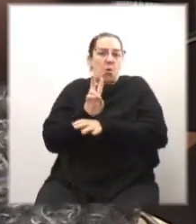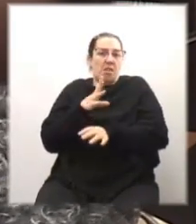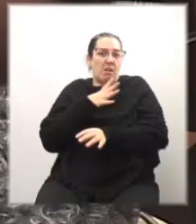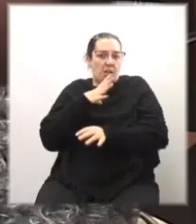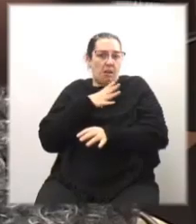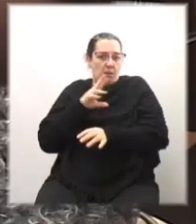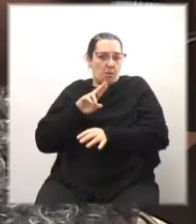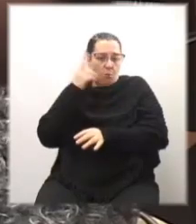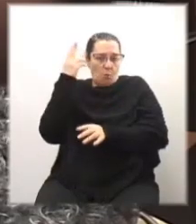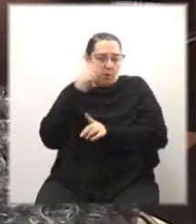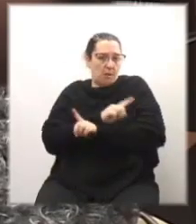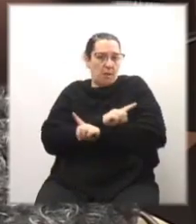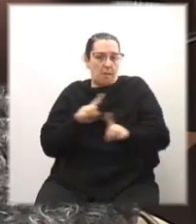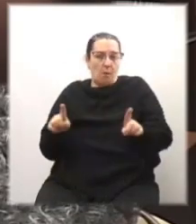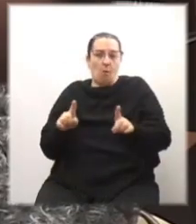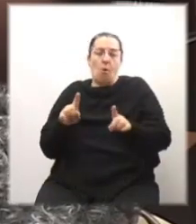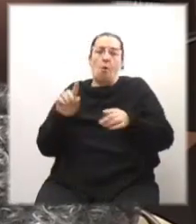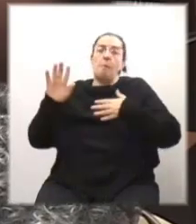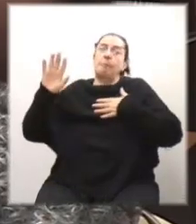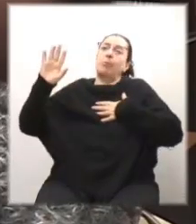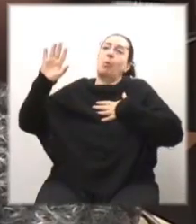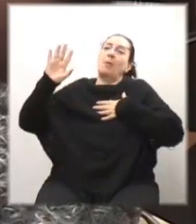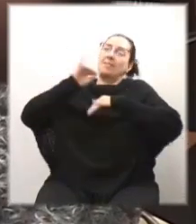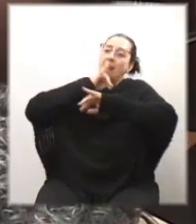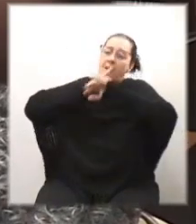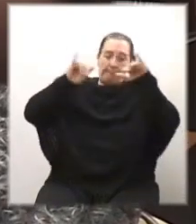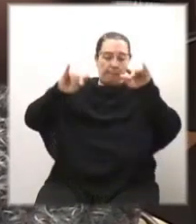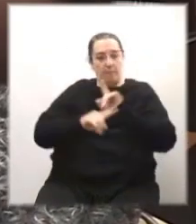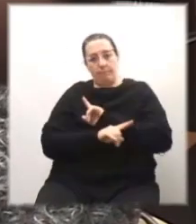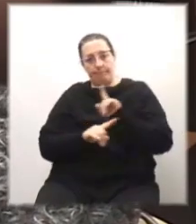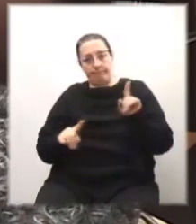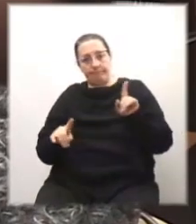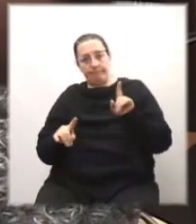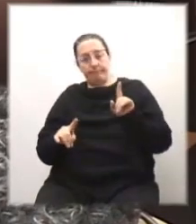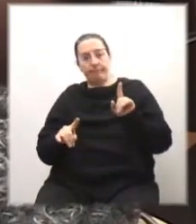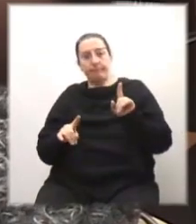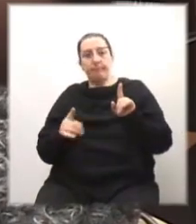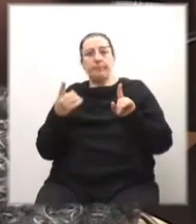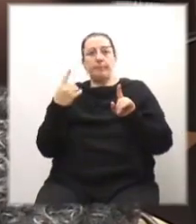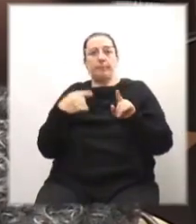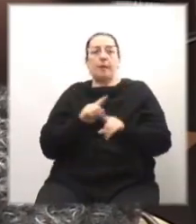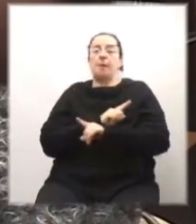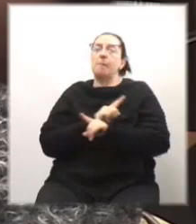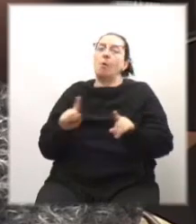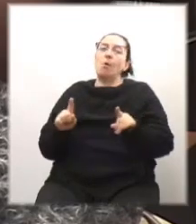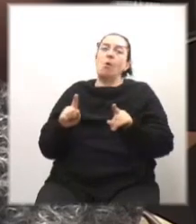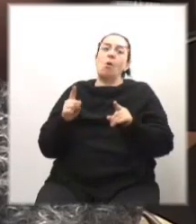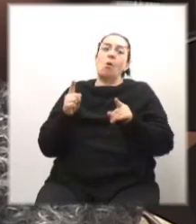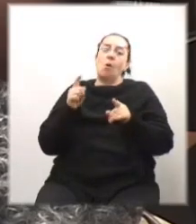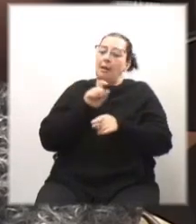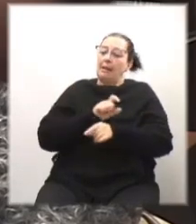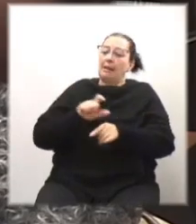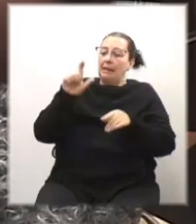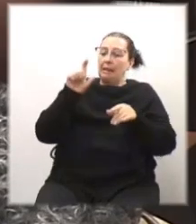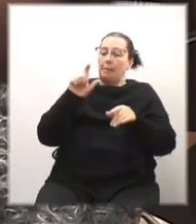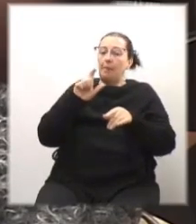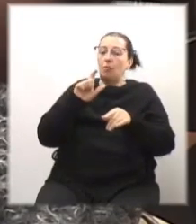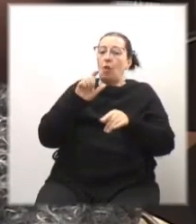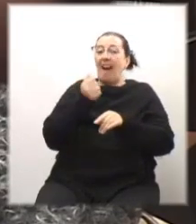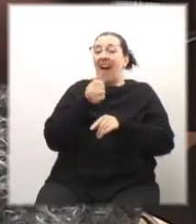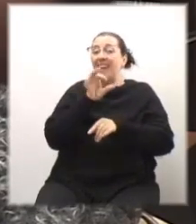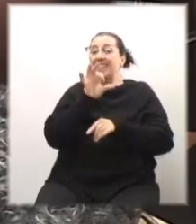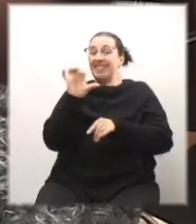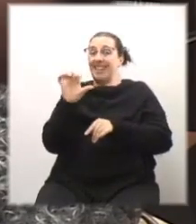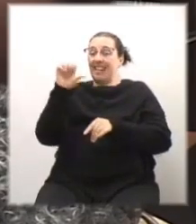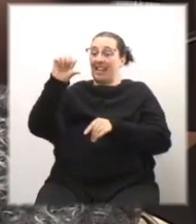ni mucho menos con las promesas de campaña. Tampoco el nulo incremento en ACE, caída de un